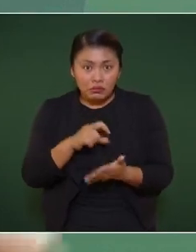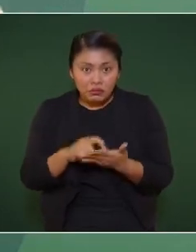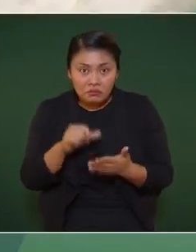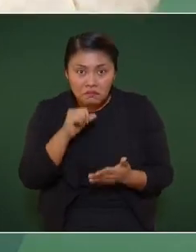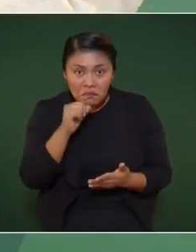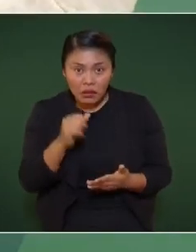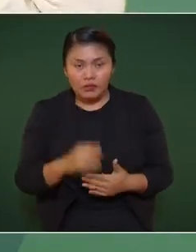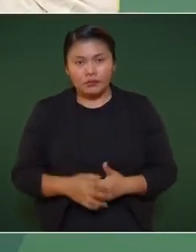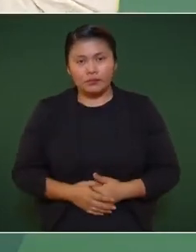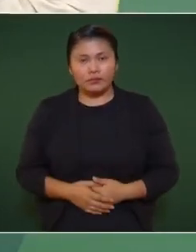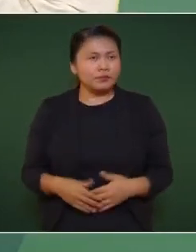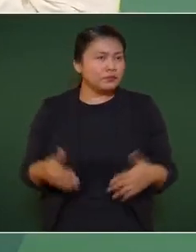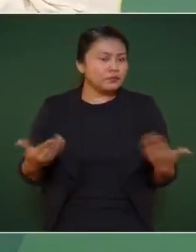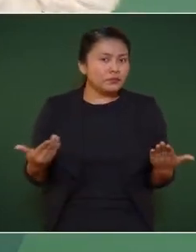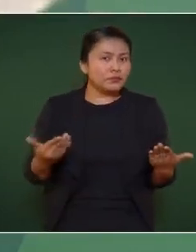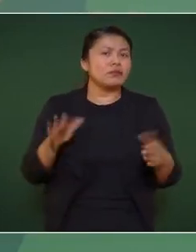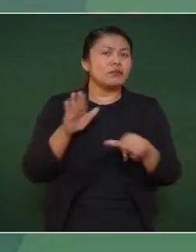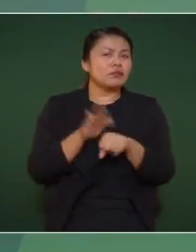porque